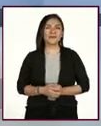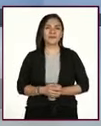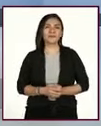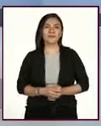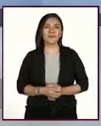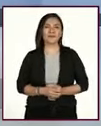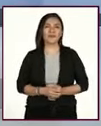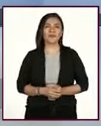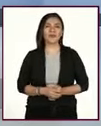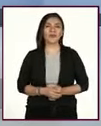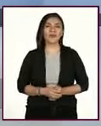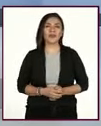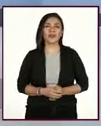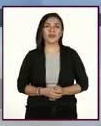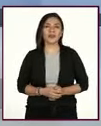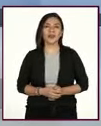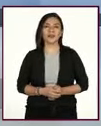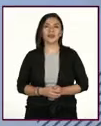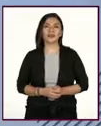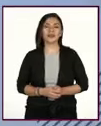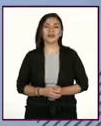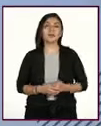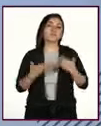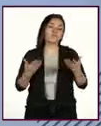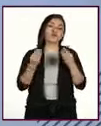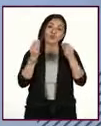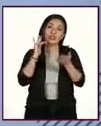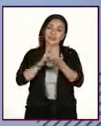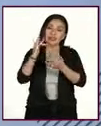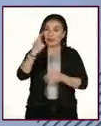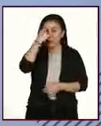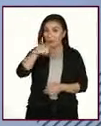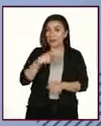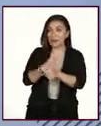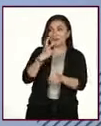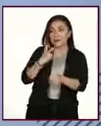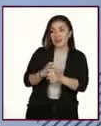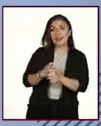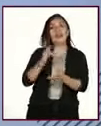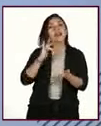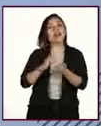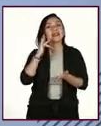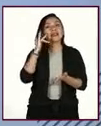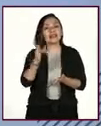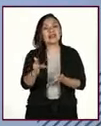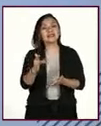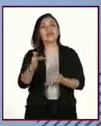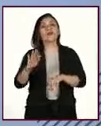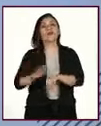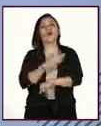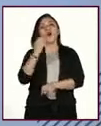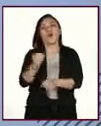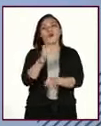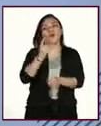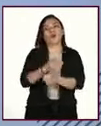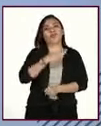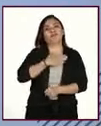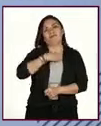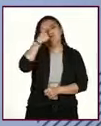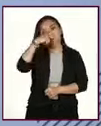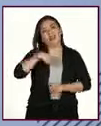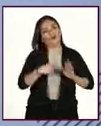conclusión. Adelante, por favor. Pues primero, muchas gracias por la invitación, muchas gracias por darnos la oportunidad